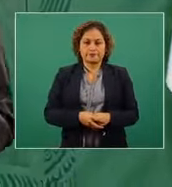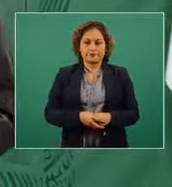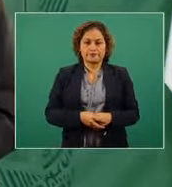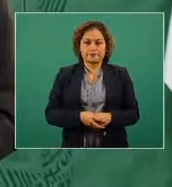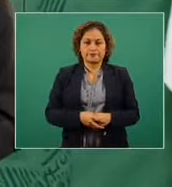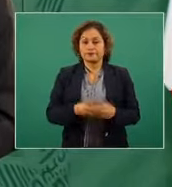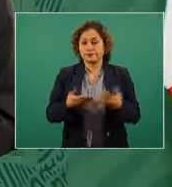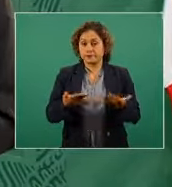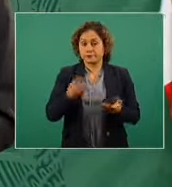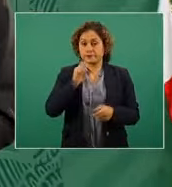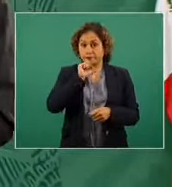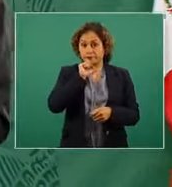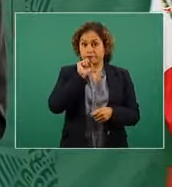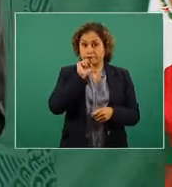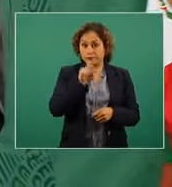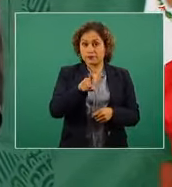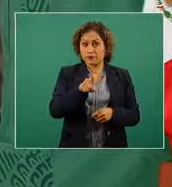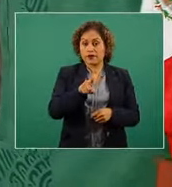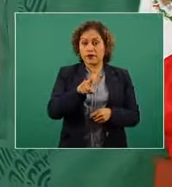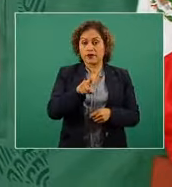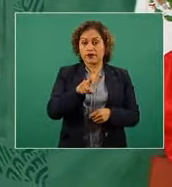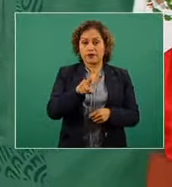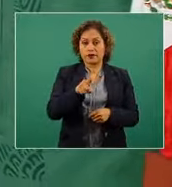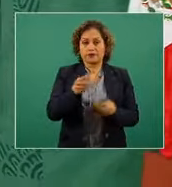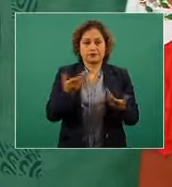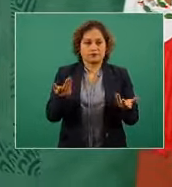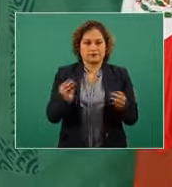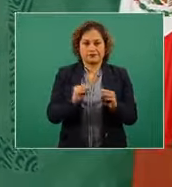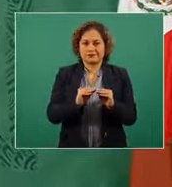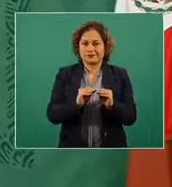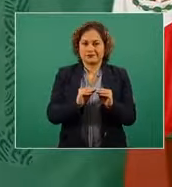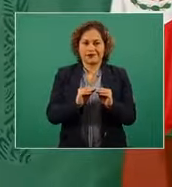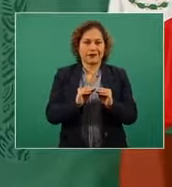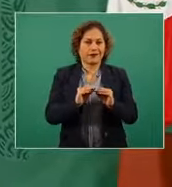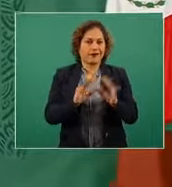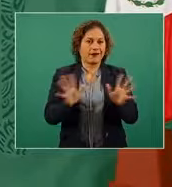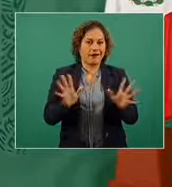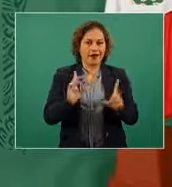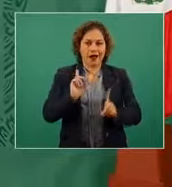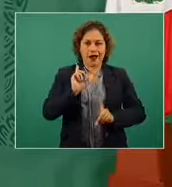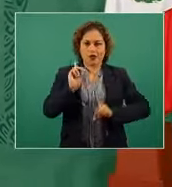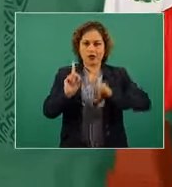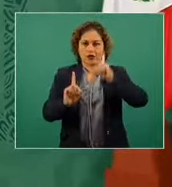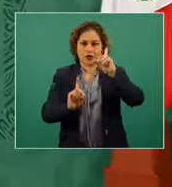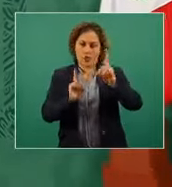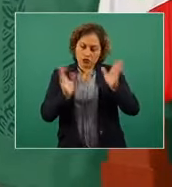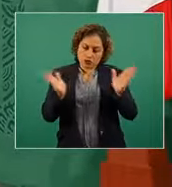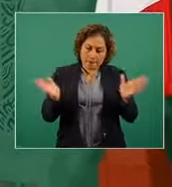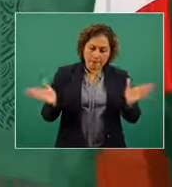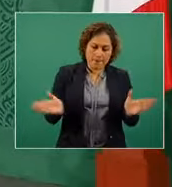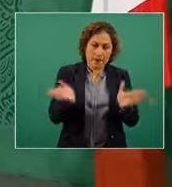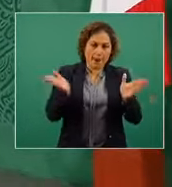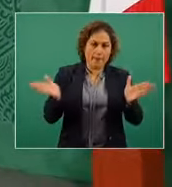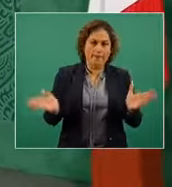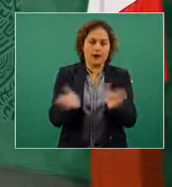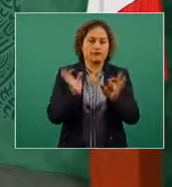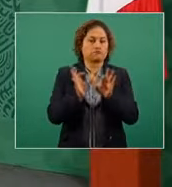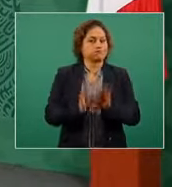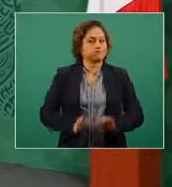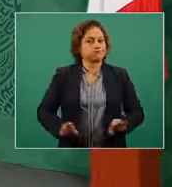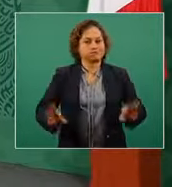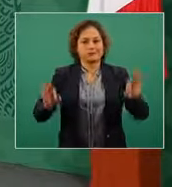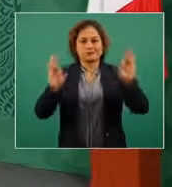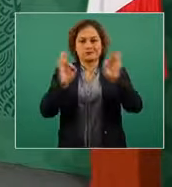desde luego que es importantísimo el fomento al deporte, al ejercicio.